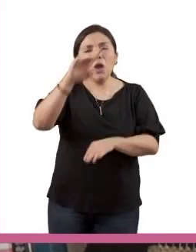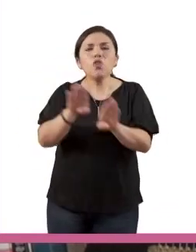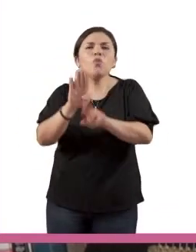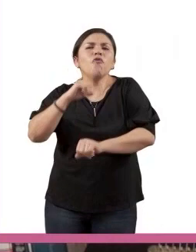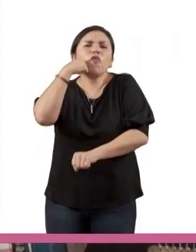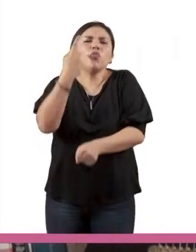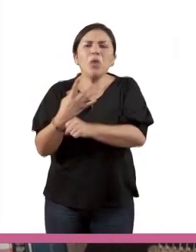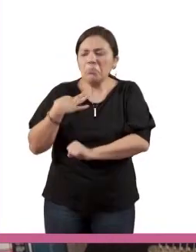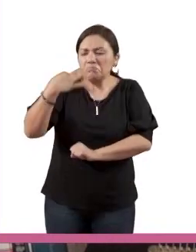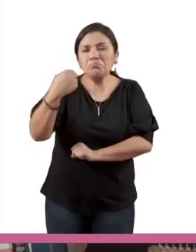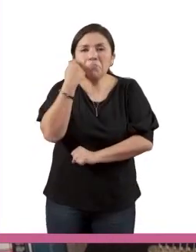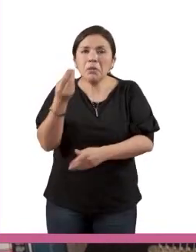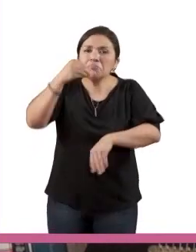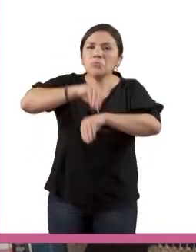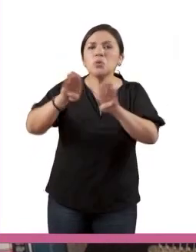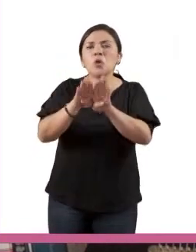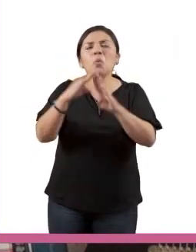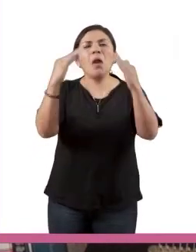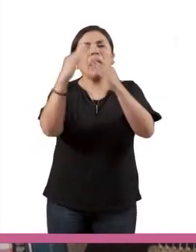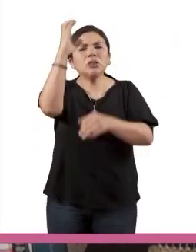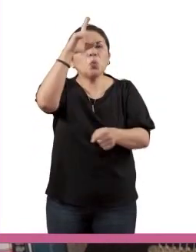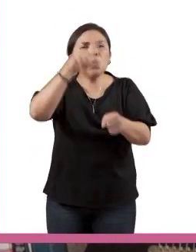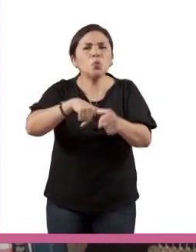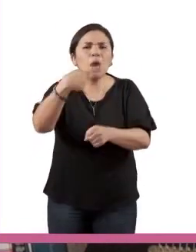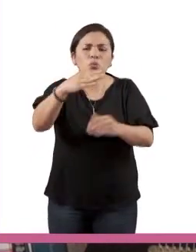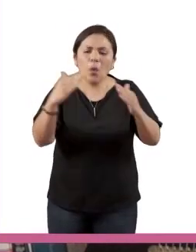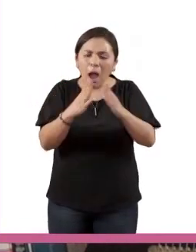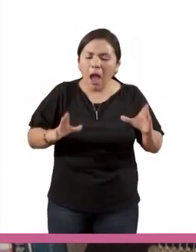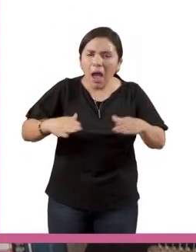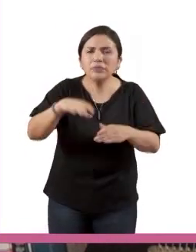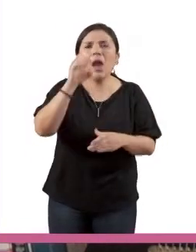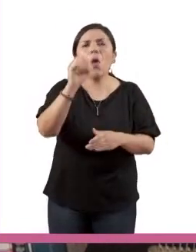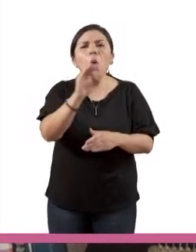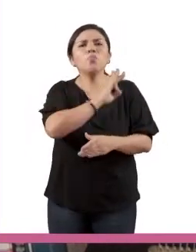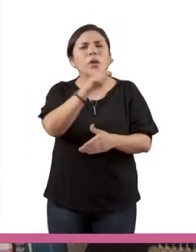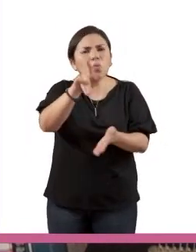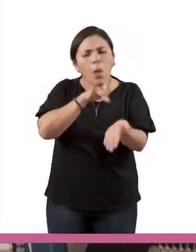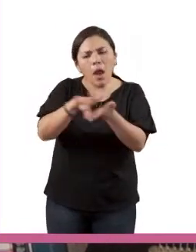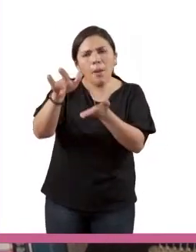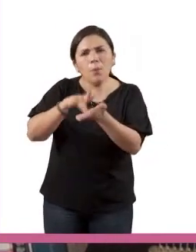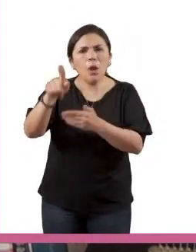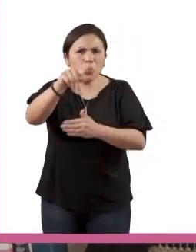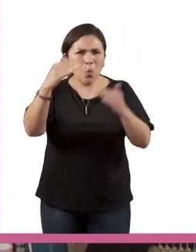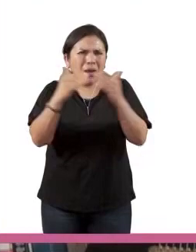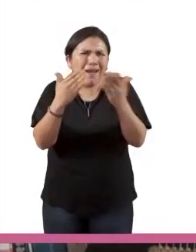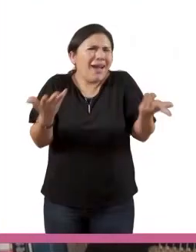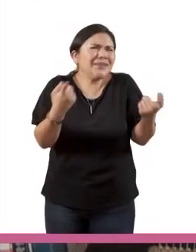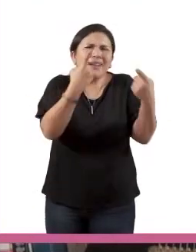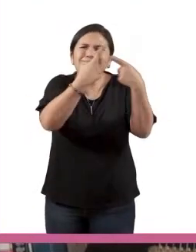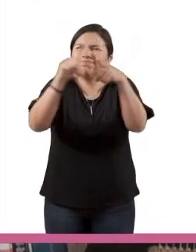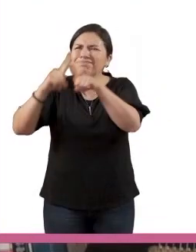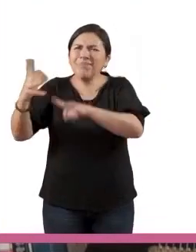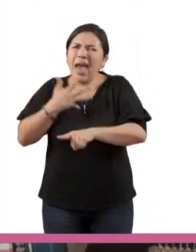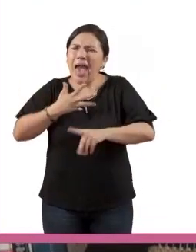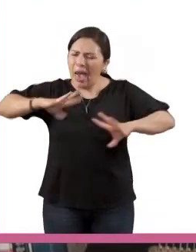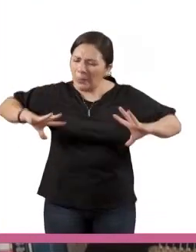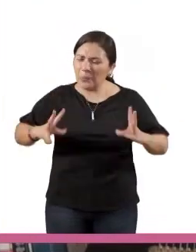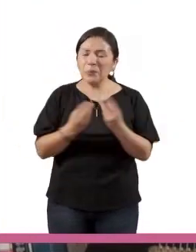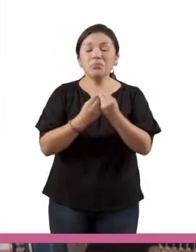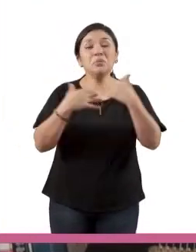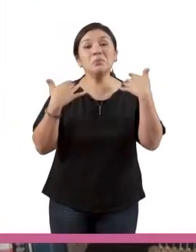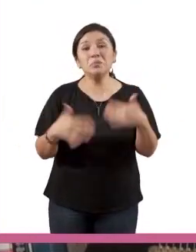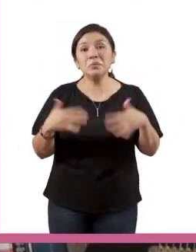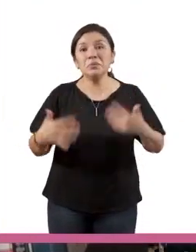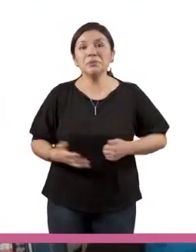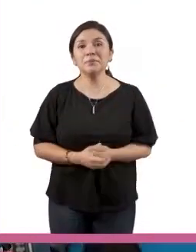interese. Podemos acudir a las casas de cultura de nuestros barrios. Podemos ofrecer nuestro apoyo en casa. En fin, el panorama es